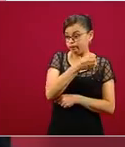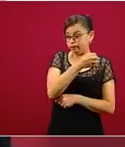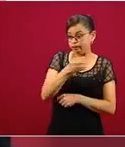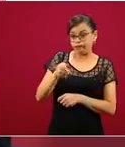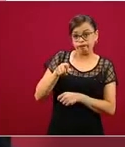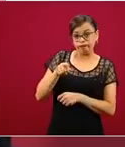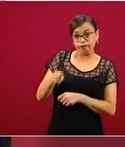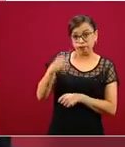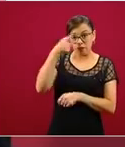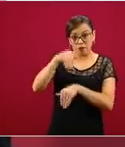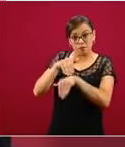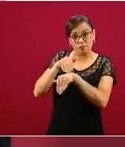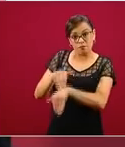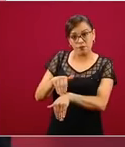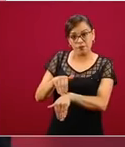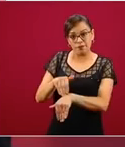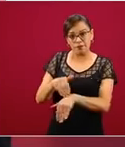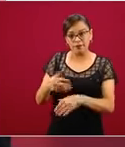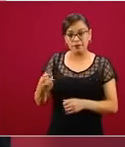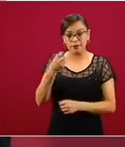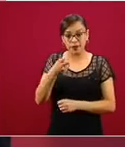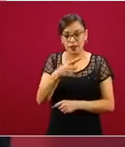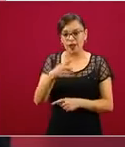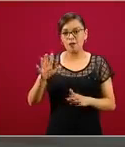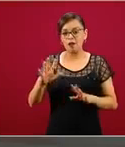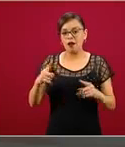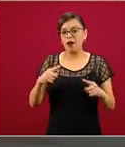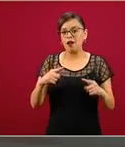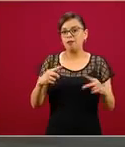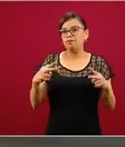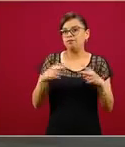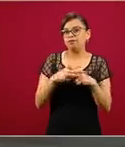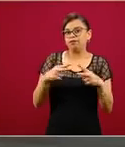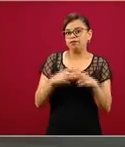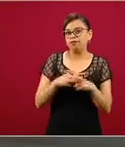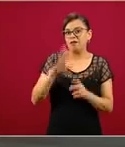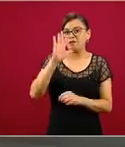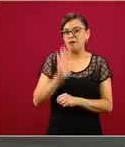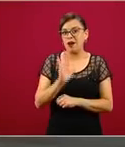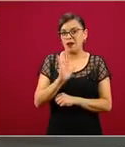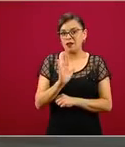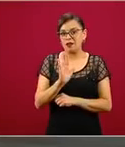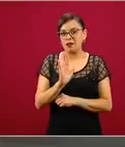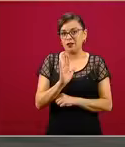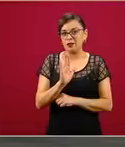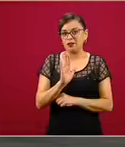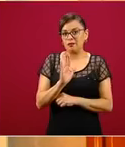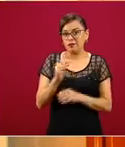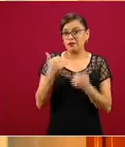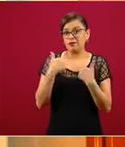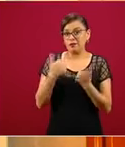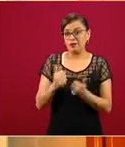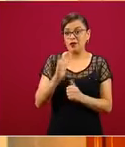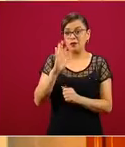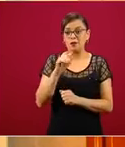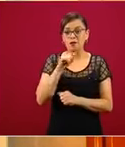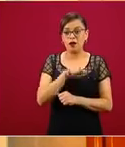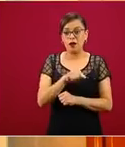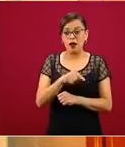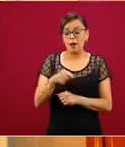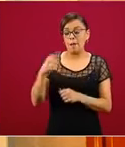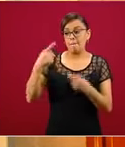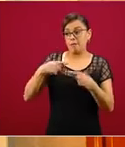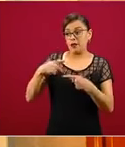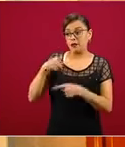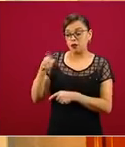irremediablemente íbamos a entrar en contradicción. Las necesidades de la persona que vive al día son